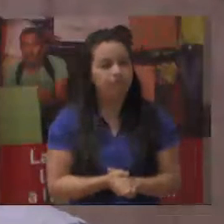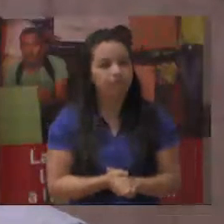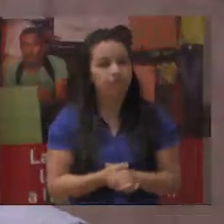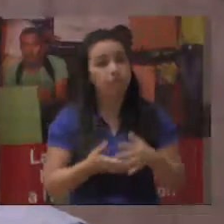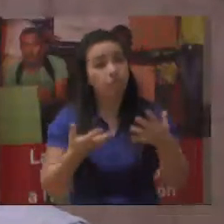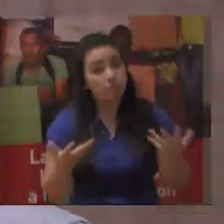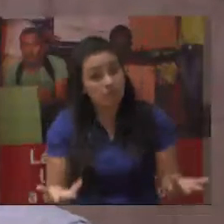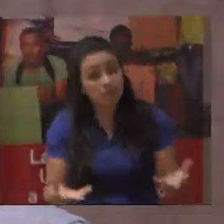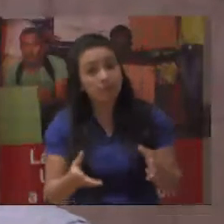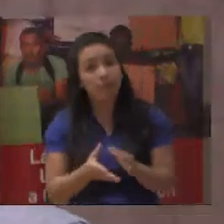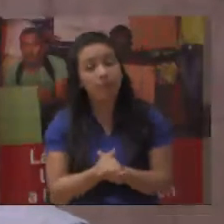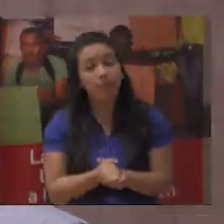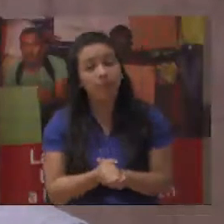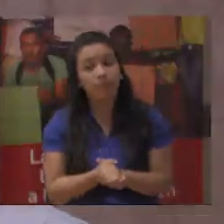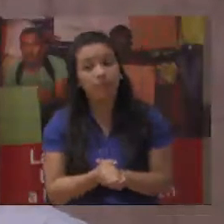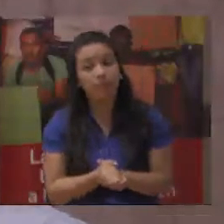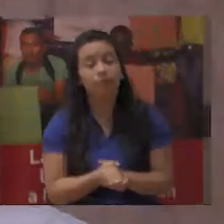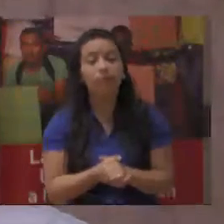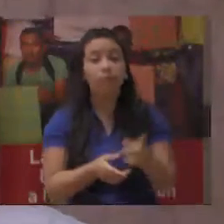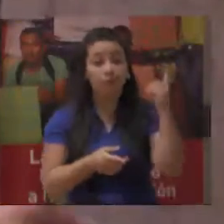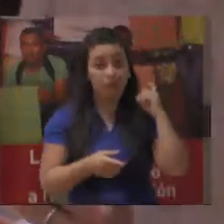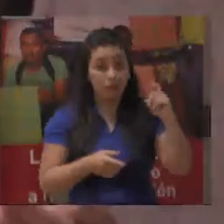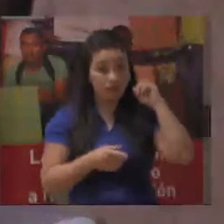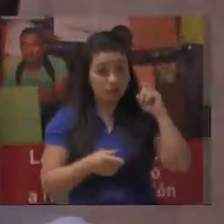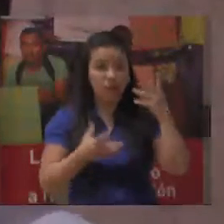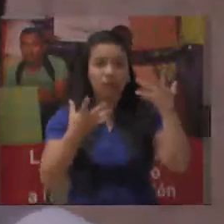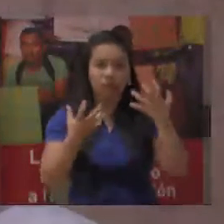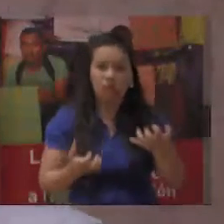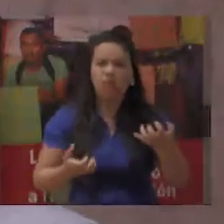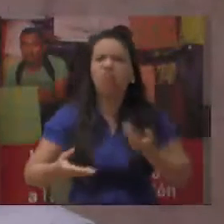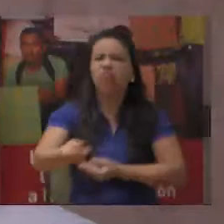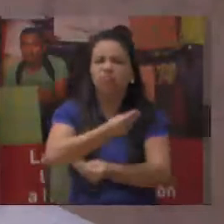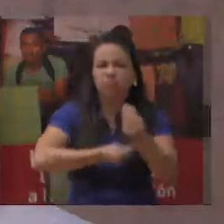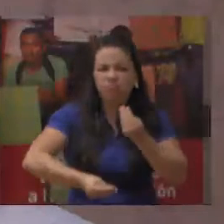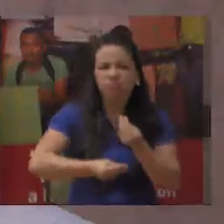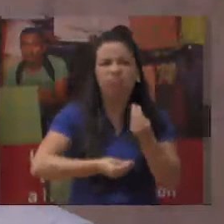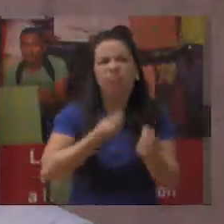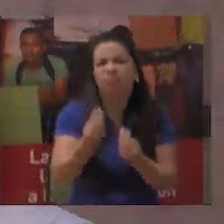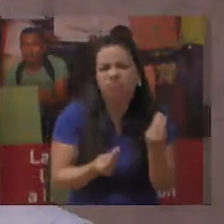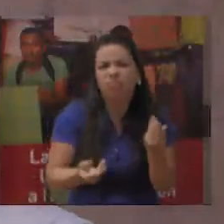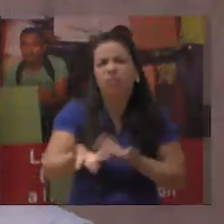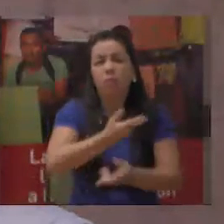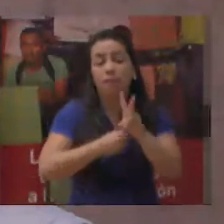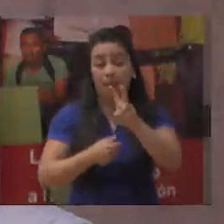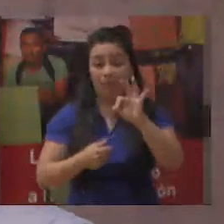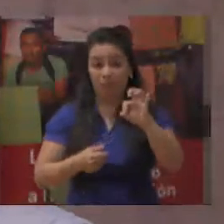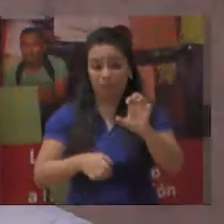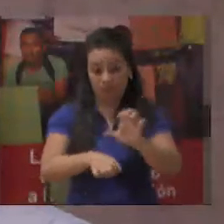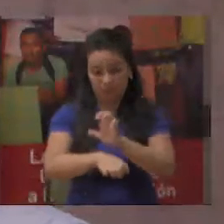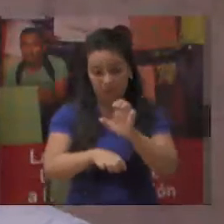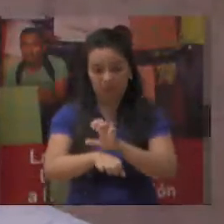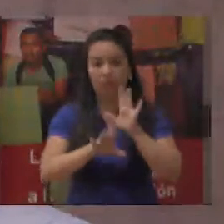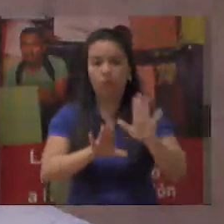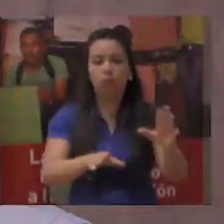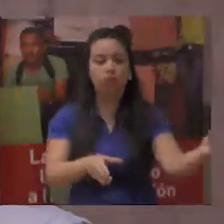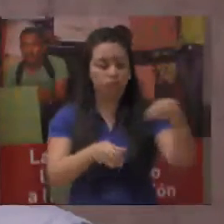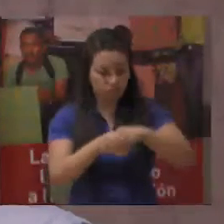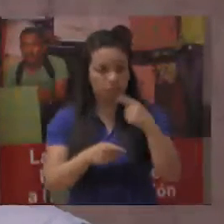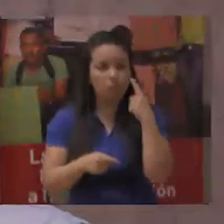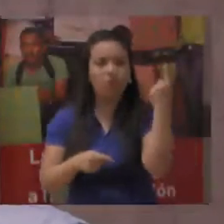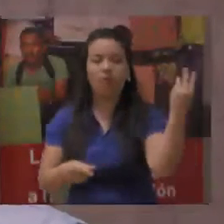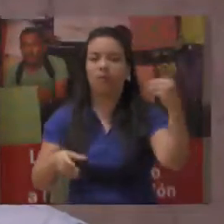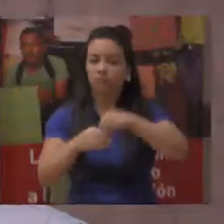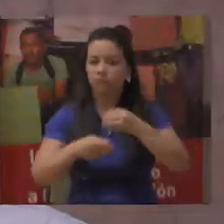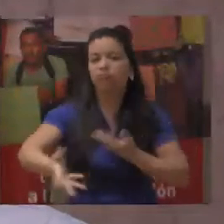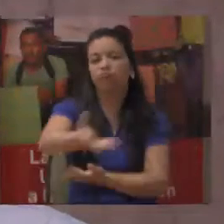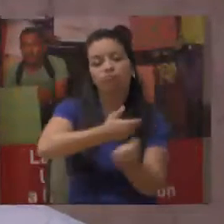último año todo un tema de articulación desde el orden nacional, 28 entidades están articuladas con la política, más